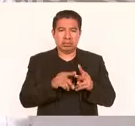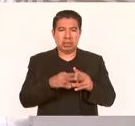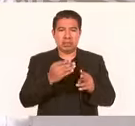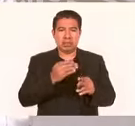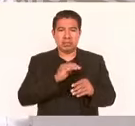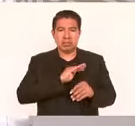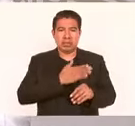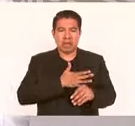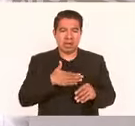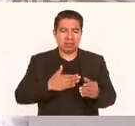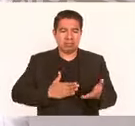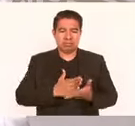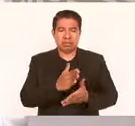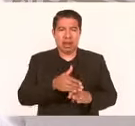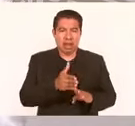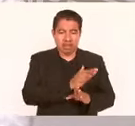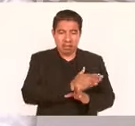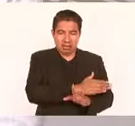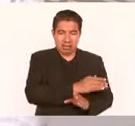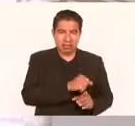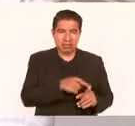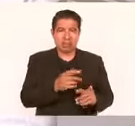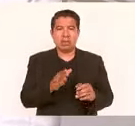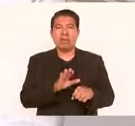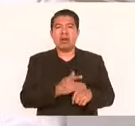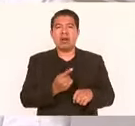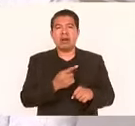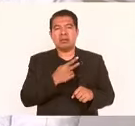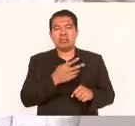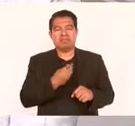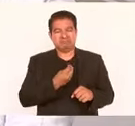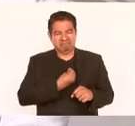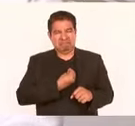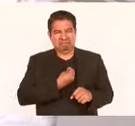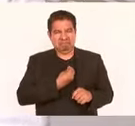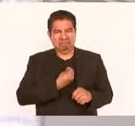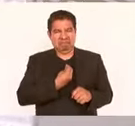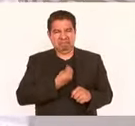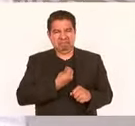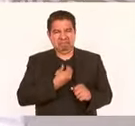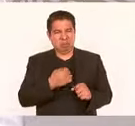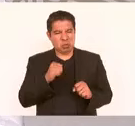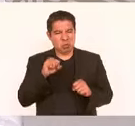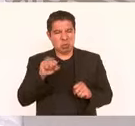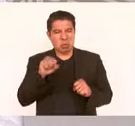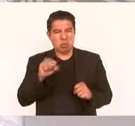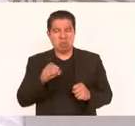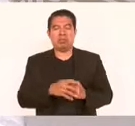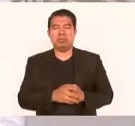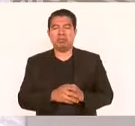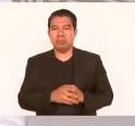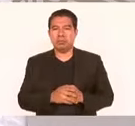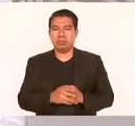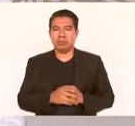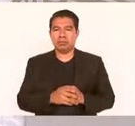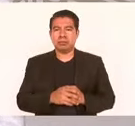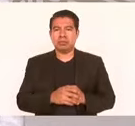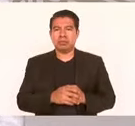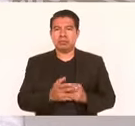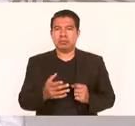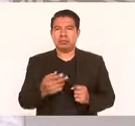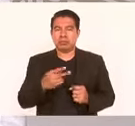país. Una razón fue la resistencia de los pueblos, que no